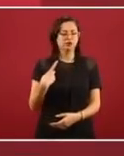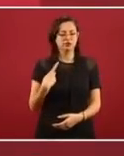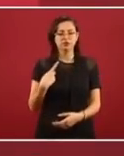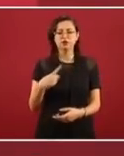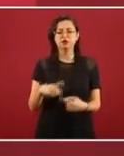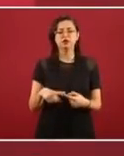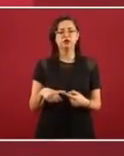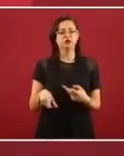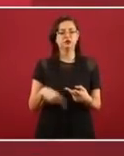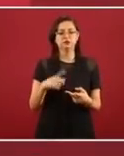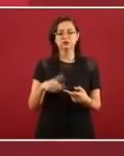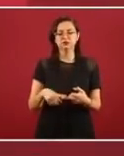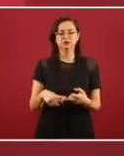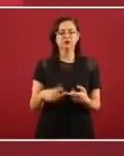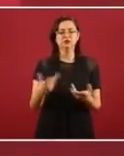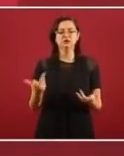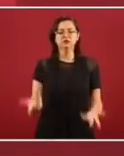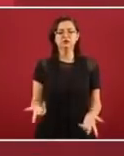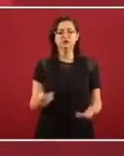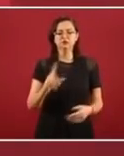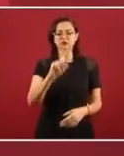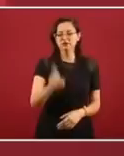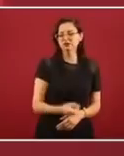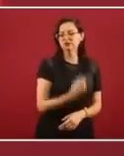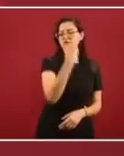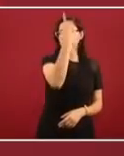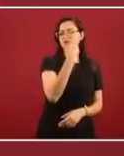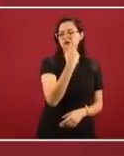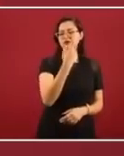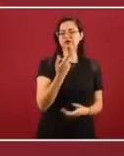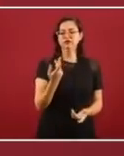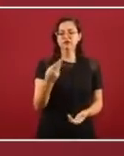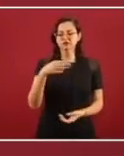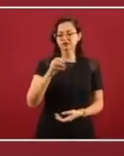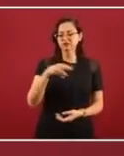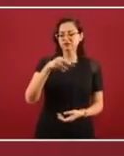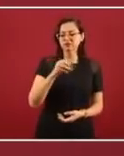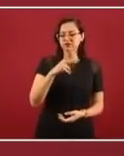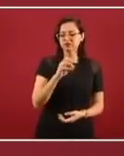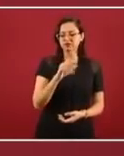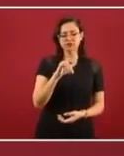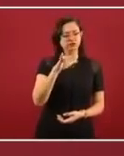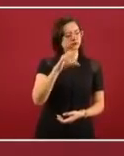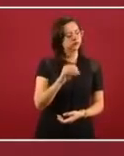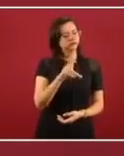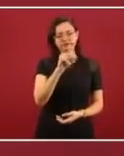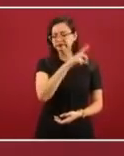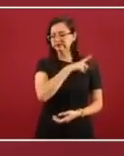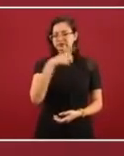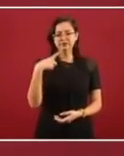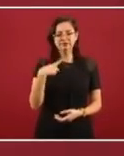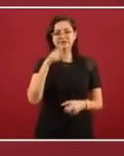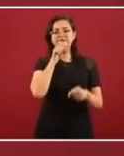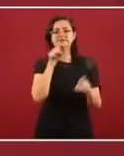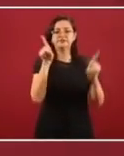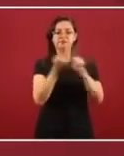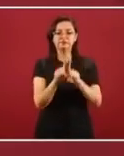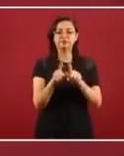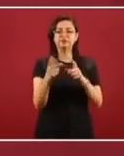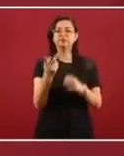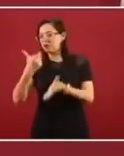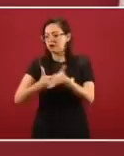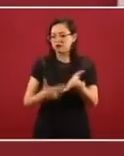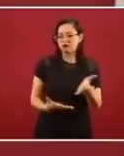que no se optara por los monopolios comerciales, que se resolviera lo del precio del